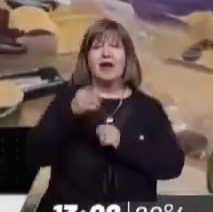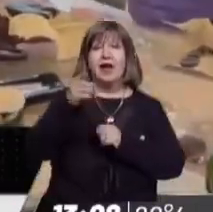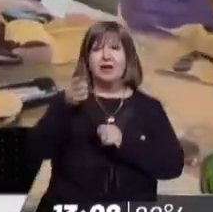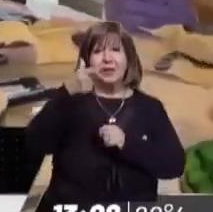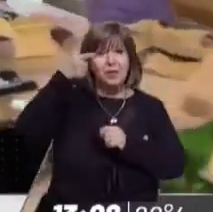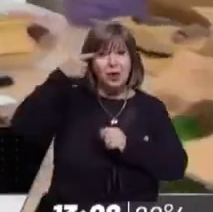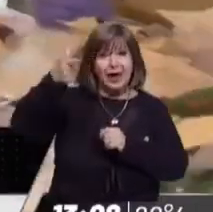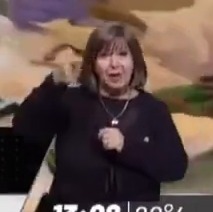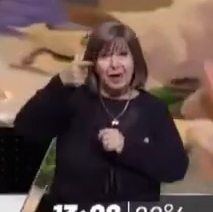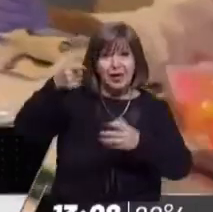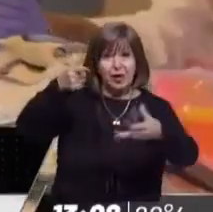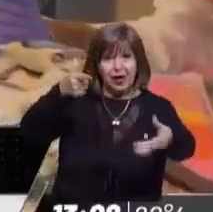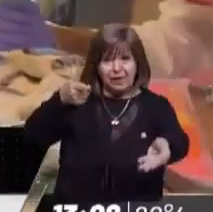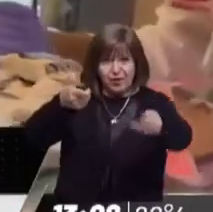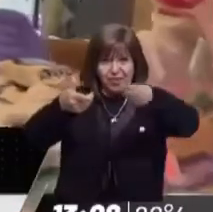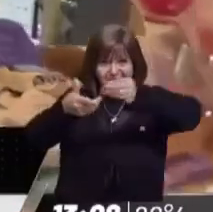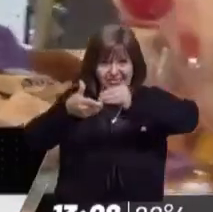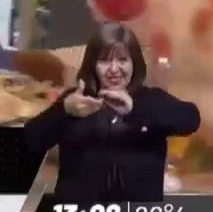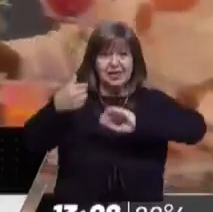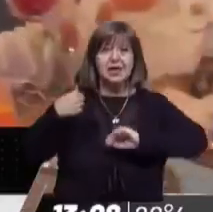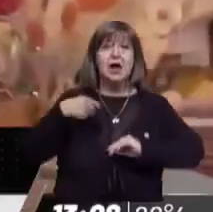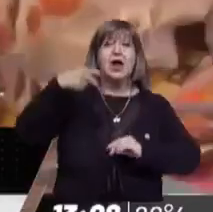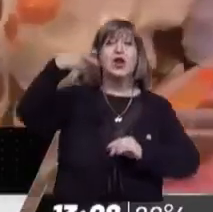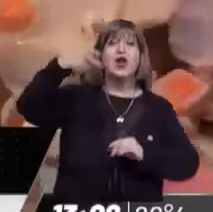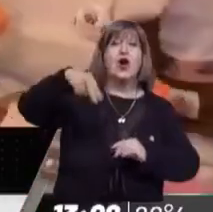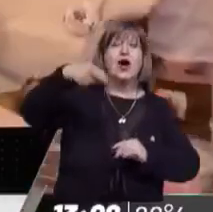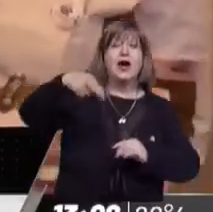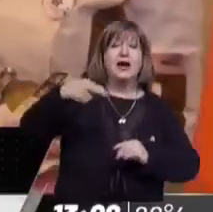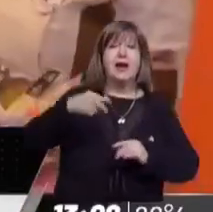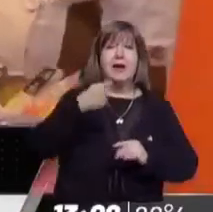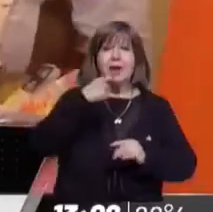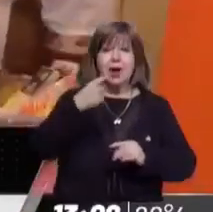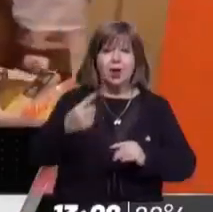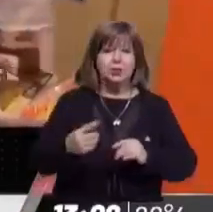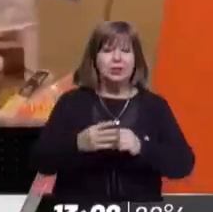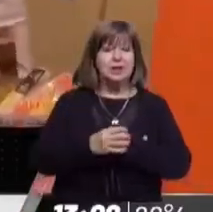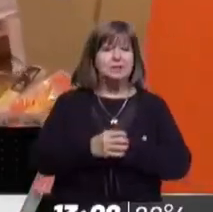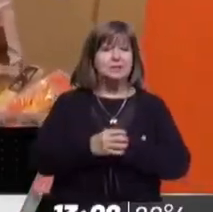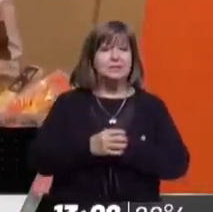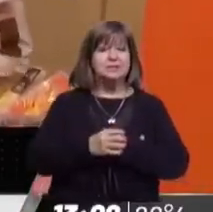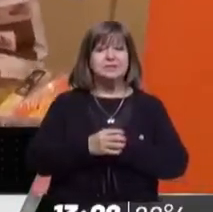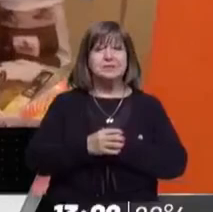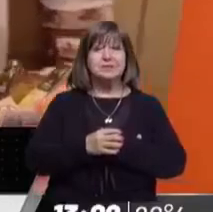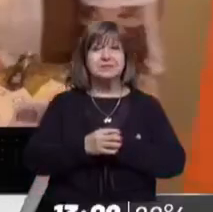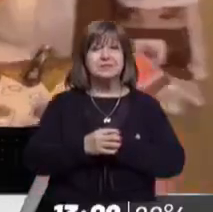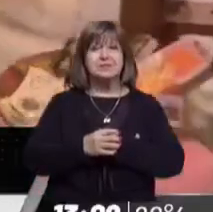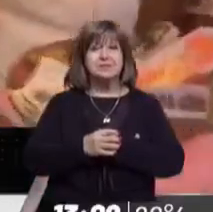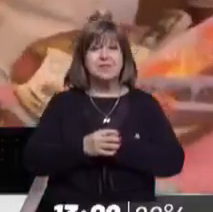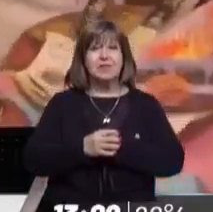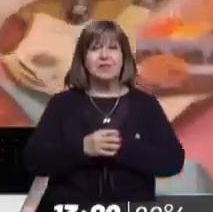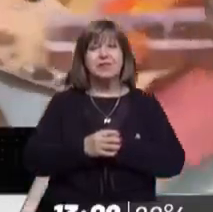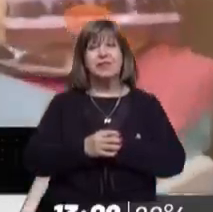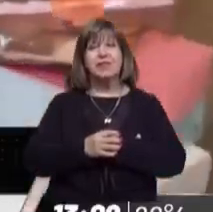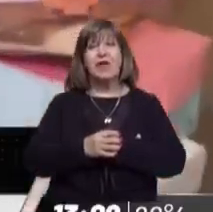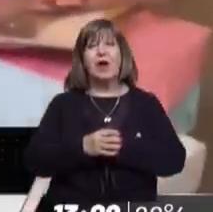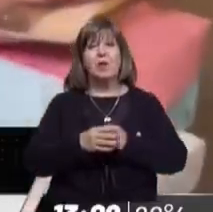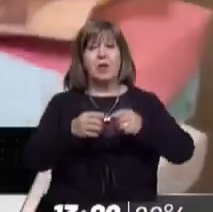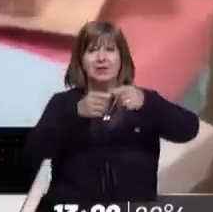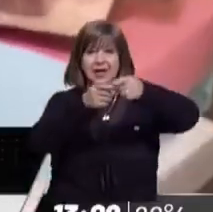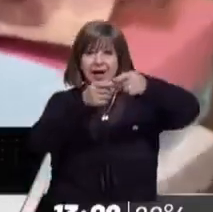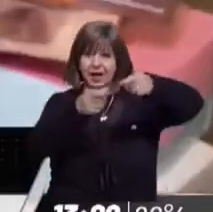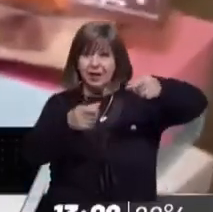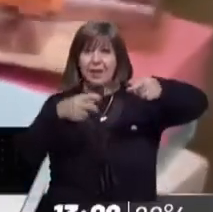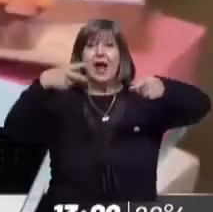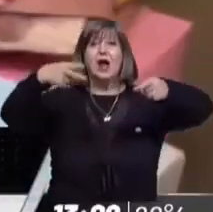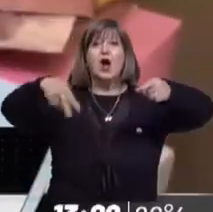ganado. Noelia, sí. Mira, tenés este, mira. Mira, no tenés me los rastis, sí. Noelia. O tenés